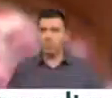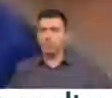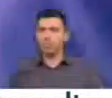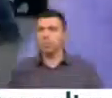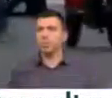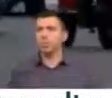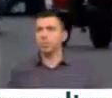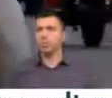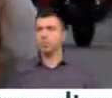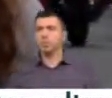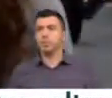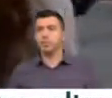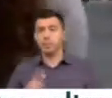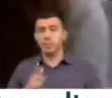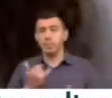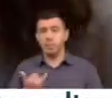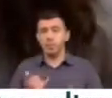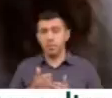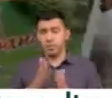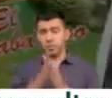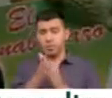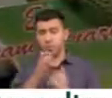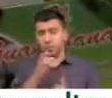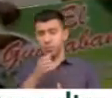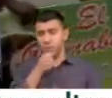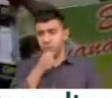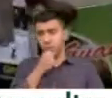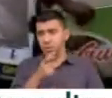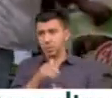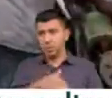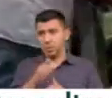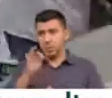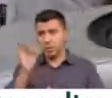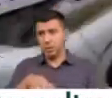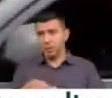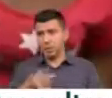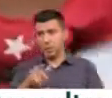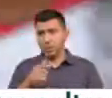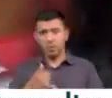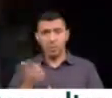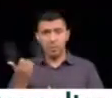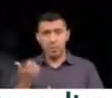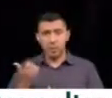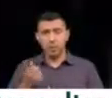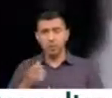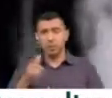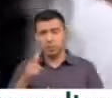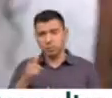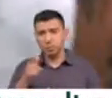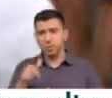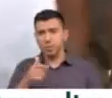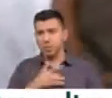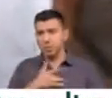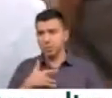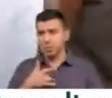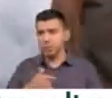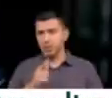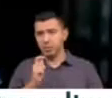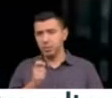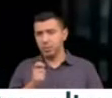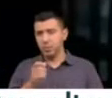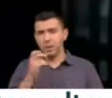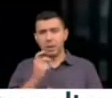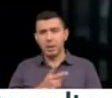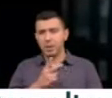trabajando, pero también tiene un alto porcentaje en el nivel de los trabajadores informales, siendo el 62%. Algunas personas